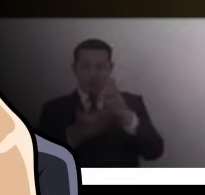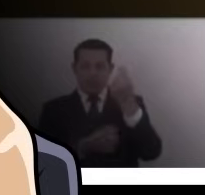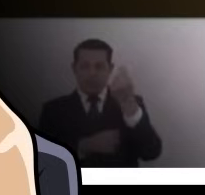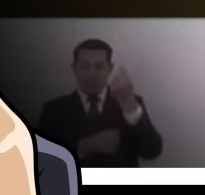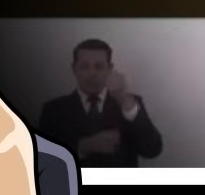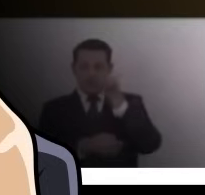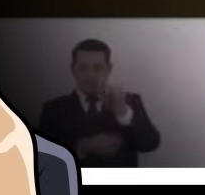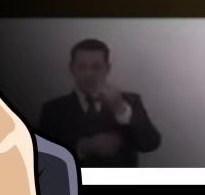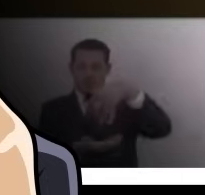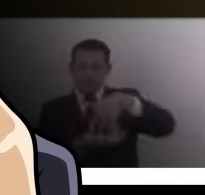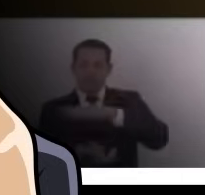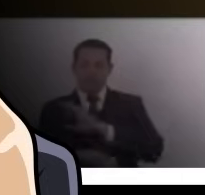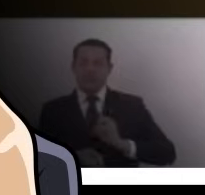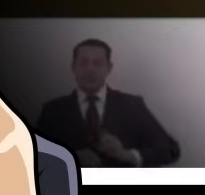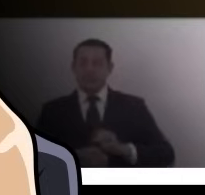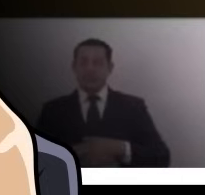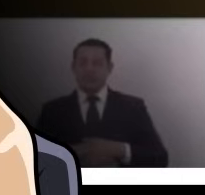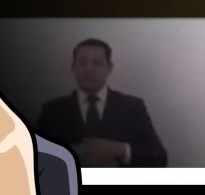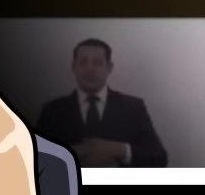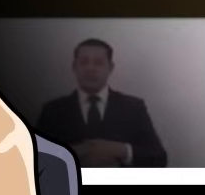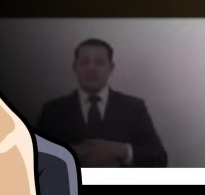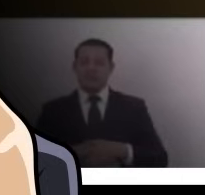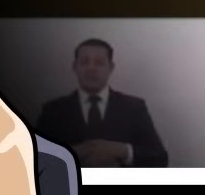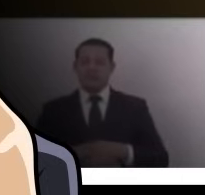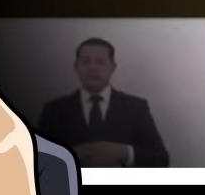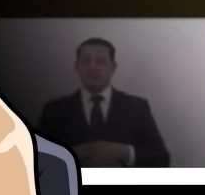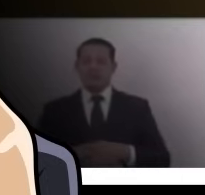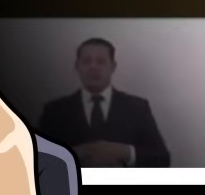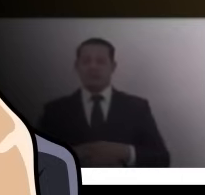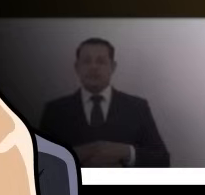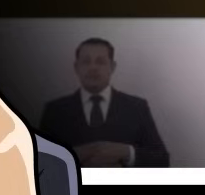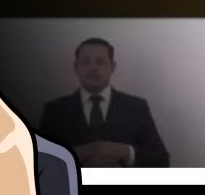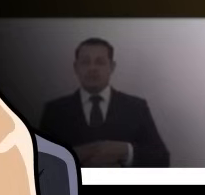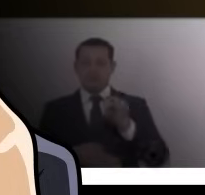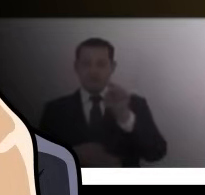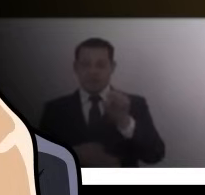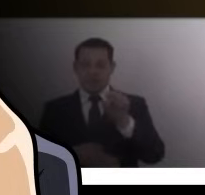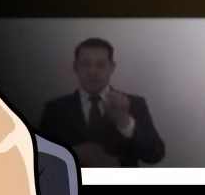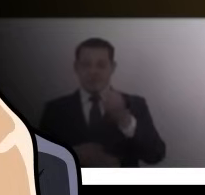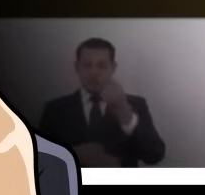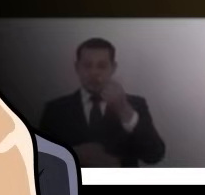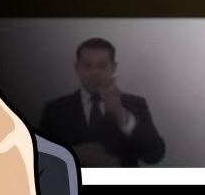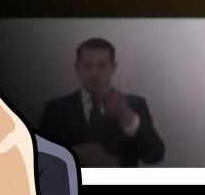el dinero de ustedes, salvadoreños. De ustedes.